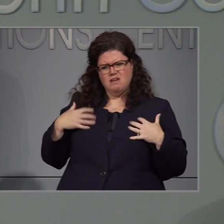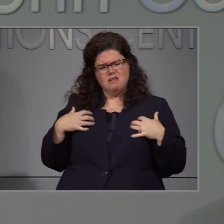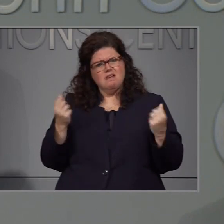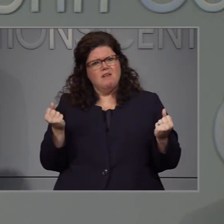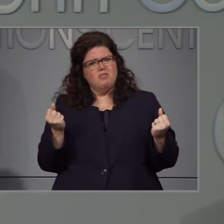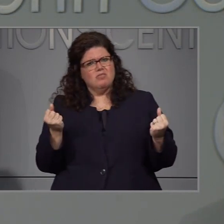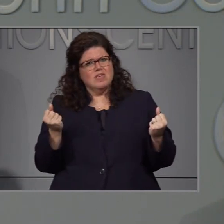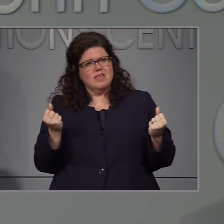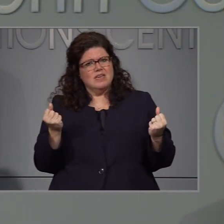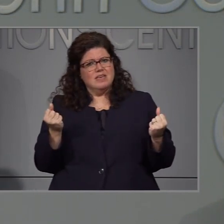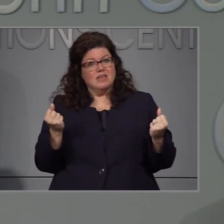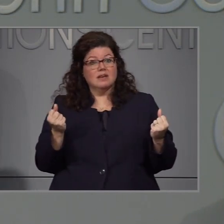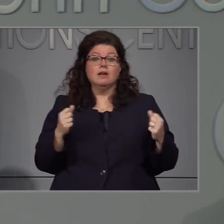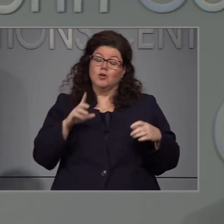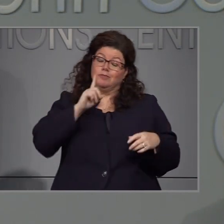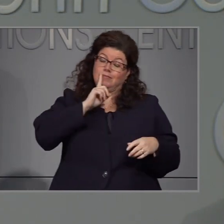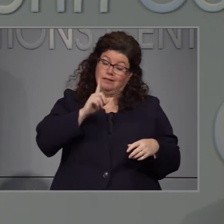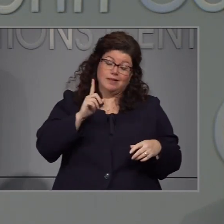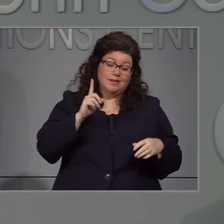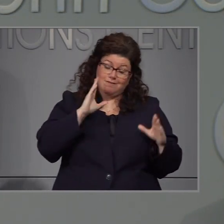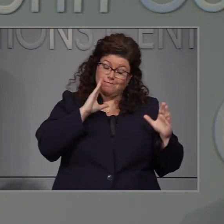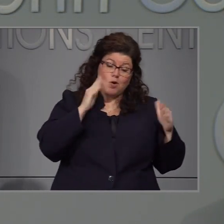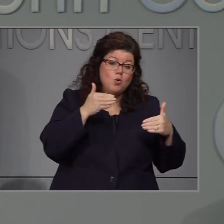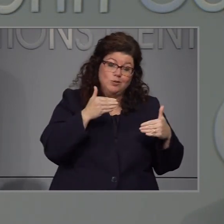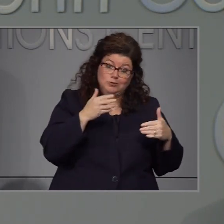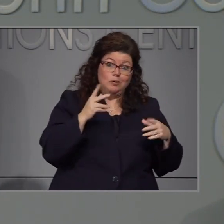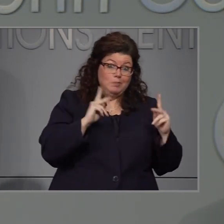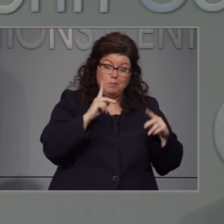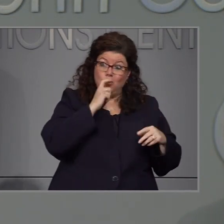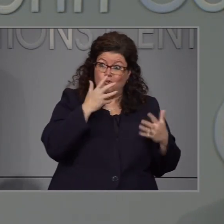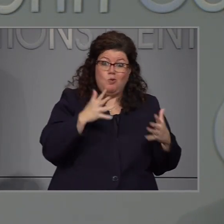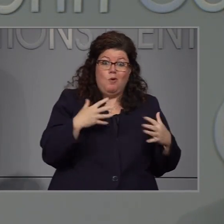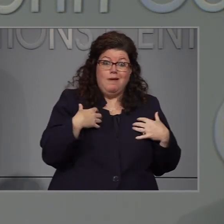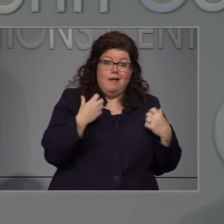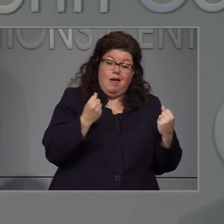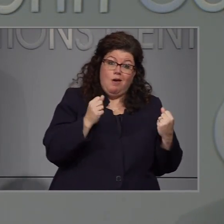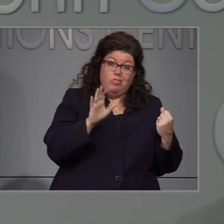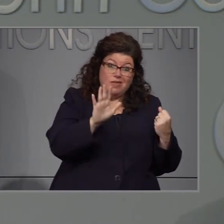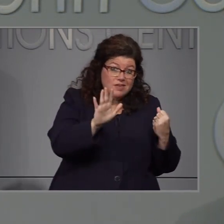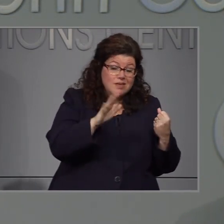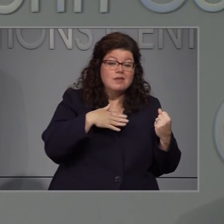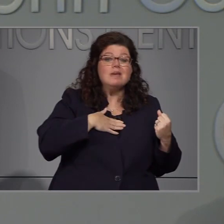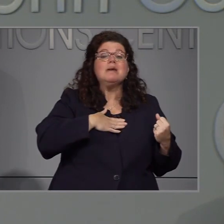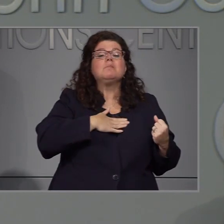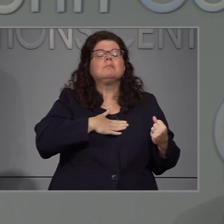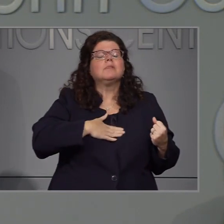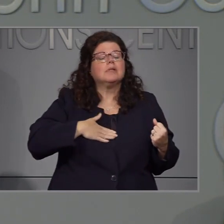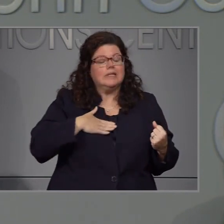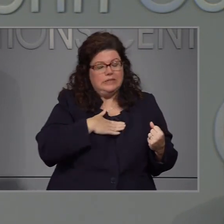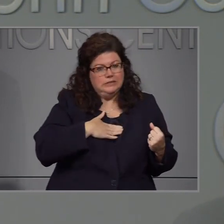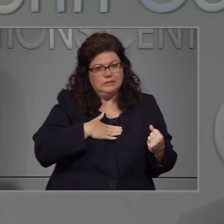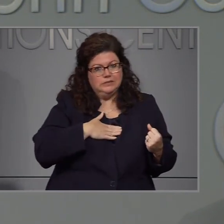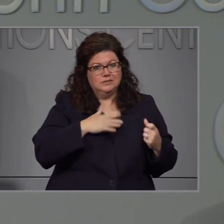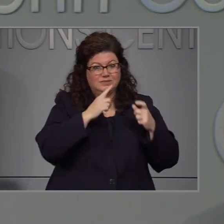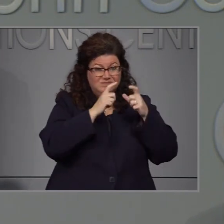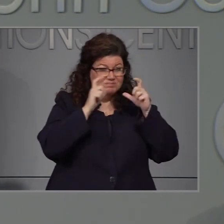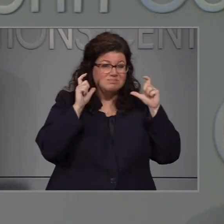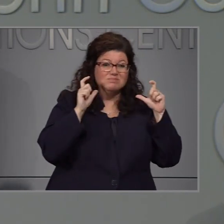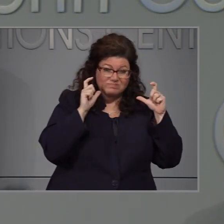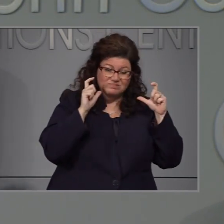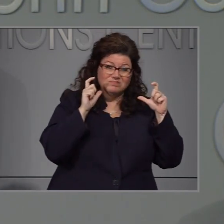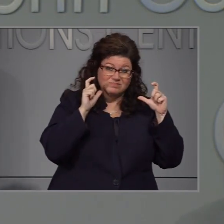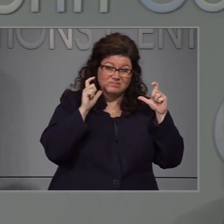especialmente si usted está en un bajo riesgo, en una categoría de bajo riesgo, todo mundo, por favor, respondan a